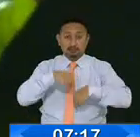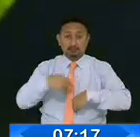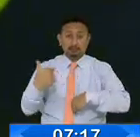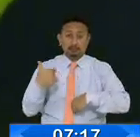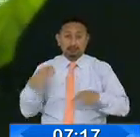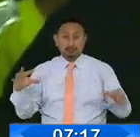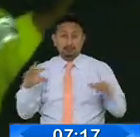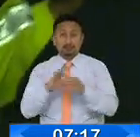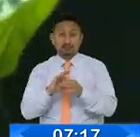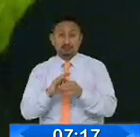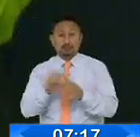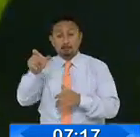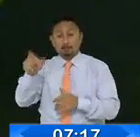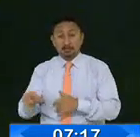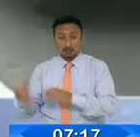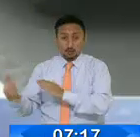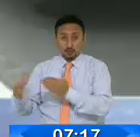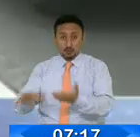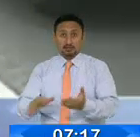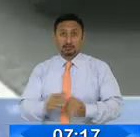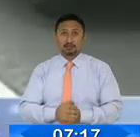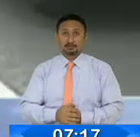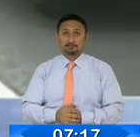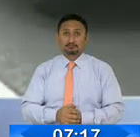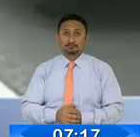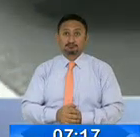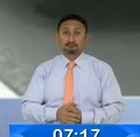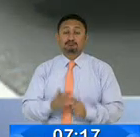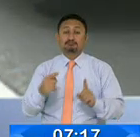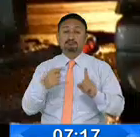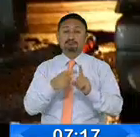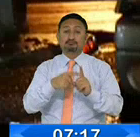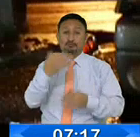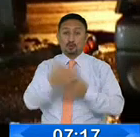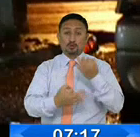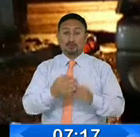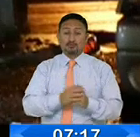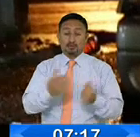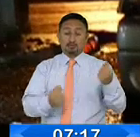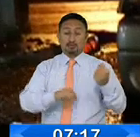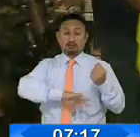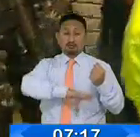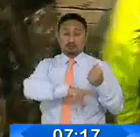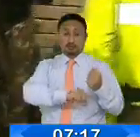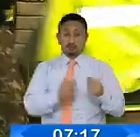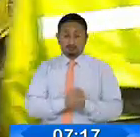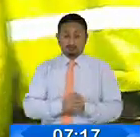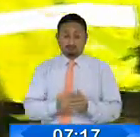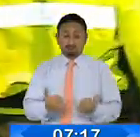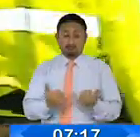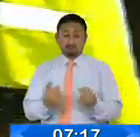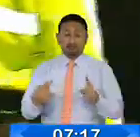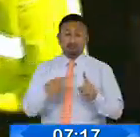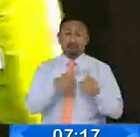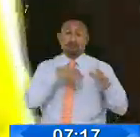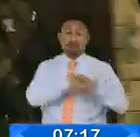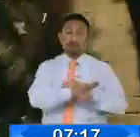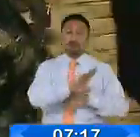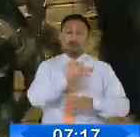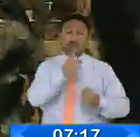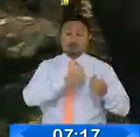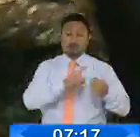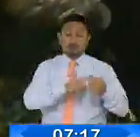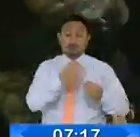relación o vínculos con la muerte de Ruales. El sujeto fue procesado por el robo del vehículo. Actualmente Casquete guarda prisión en la